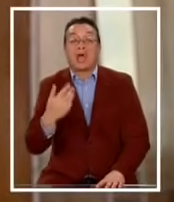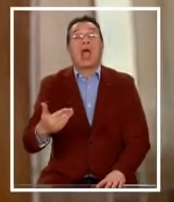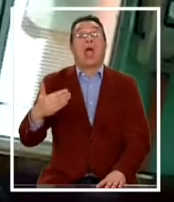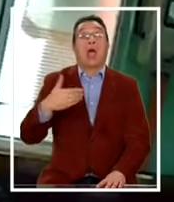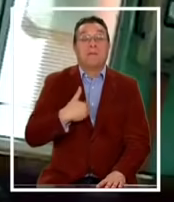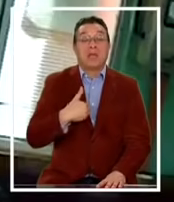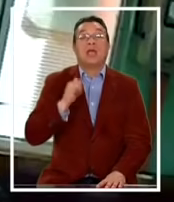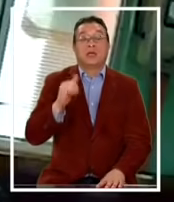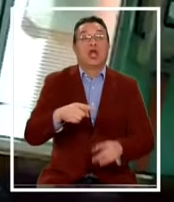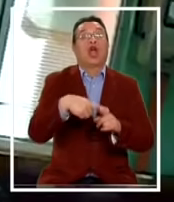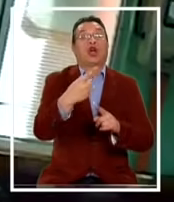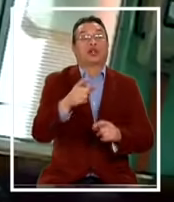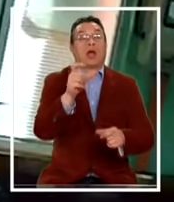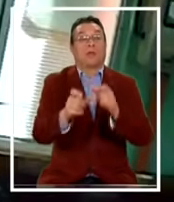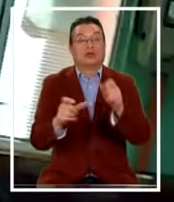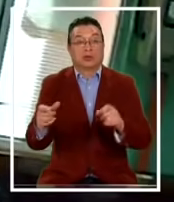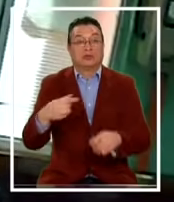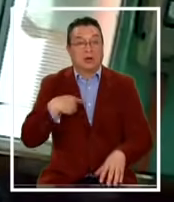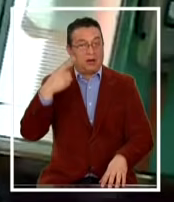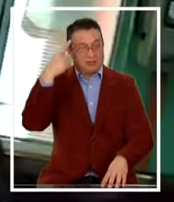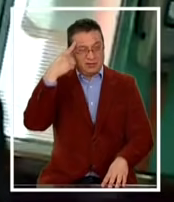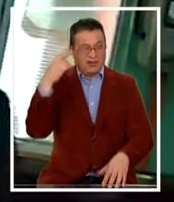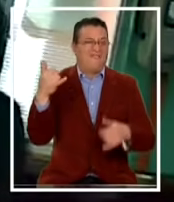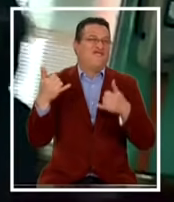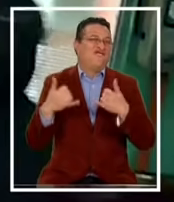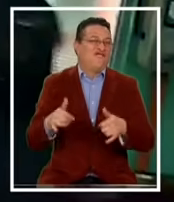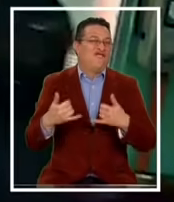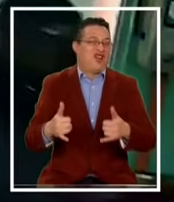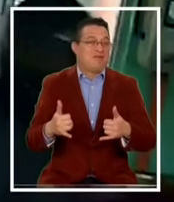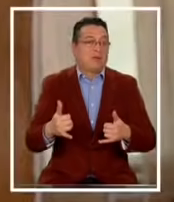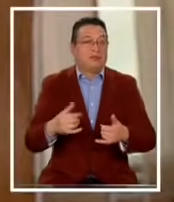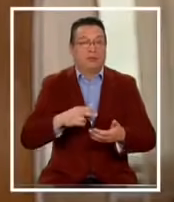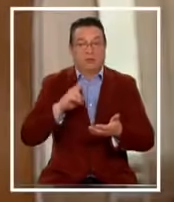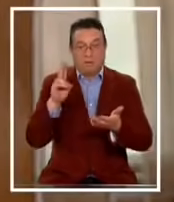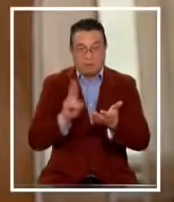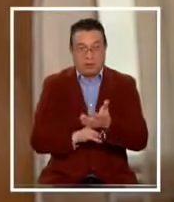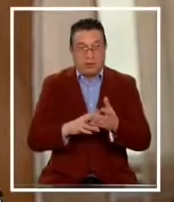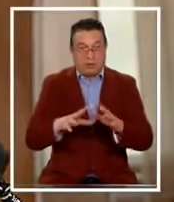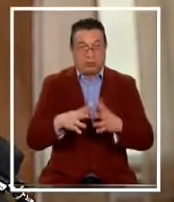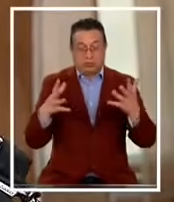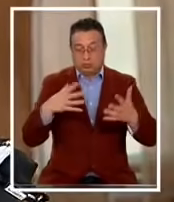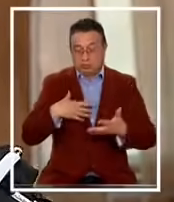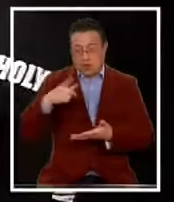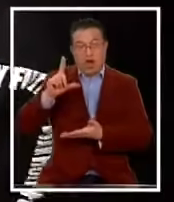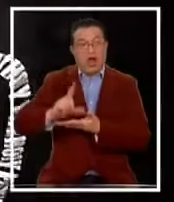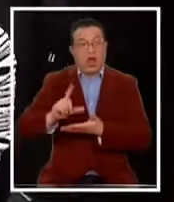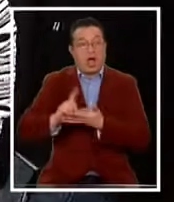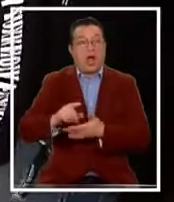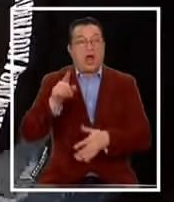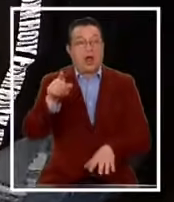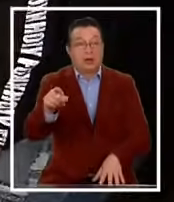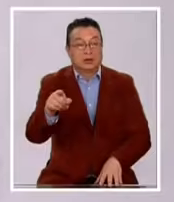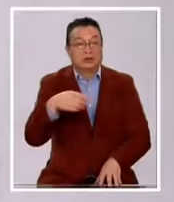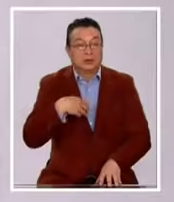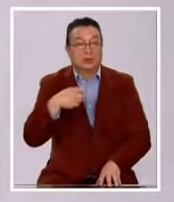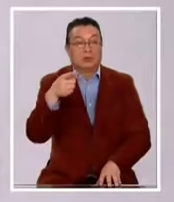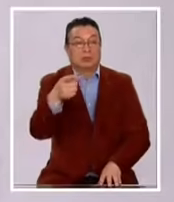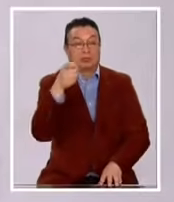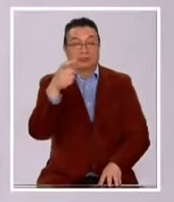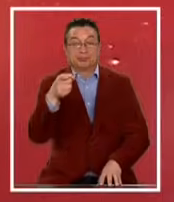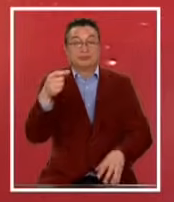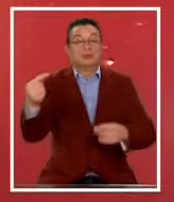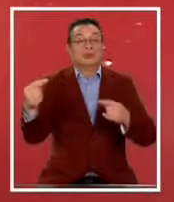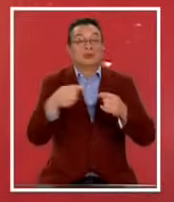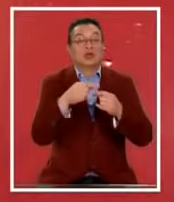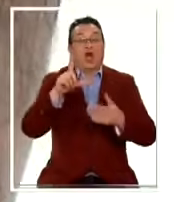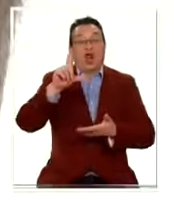y más personas. Yo pensaba que eso es una broma, pero él la verdad entró a mi local. Ya, y él se dispararon a